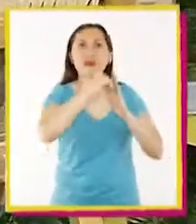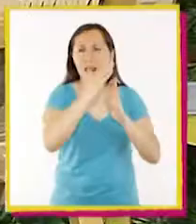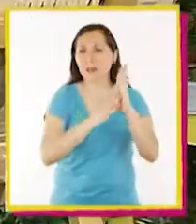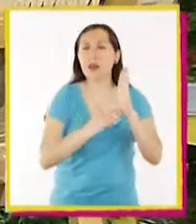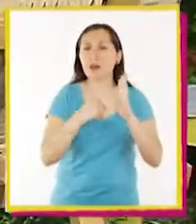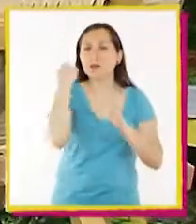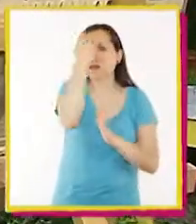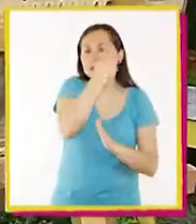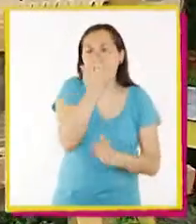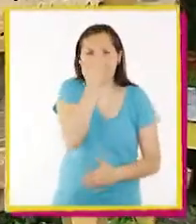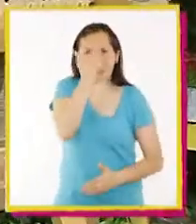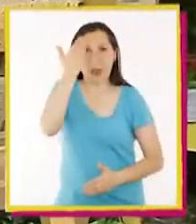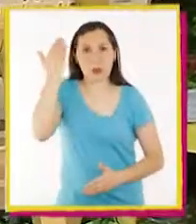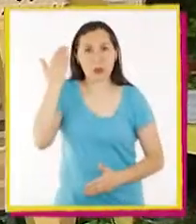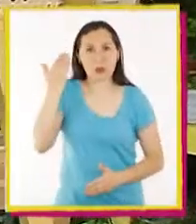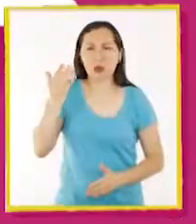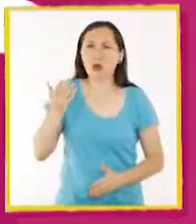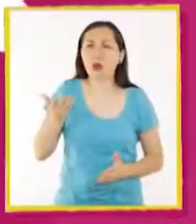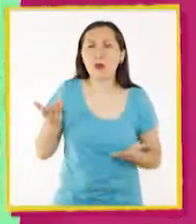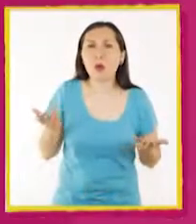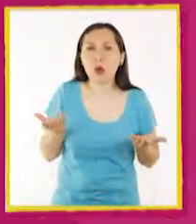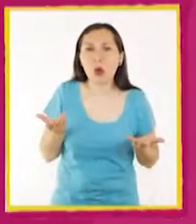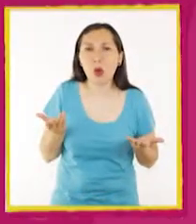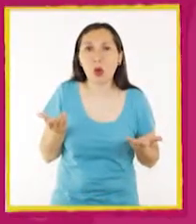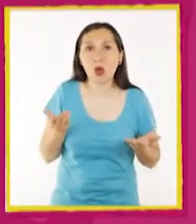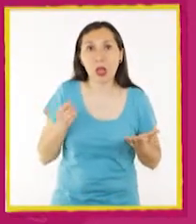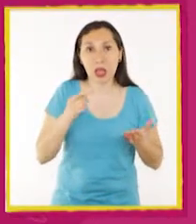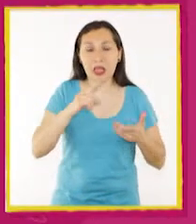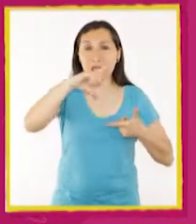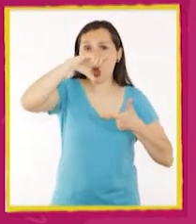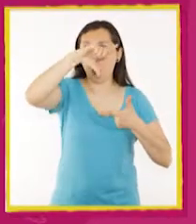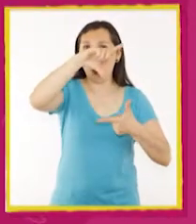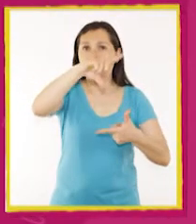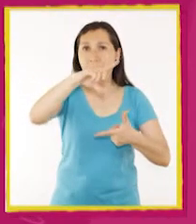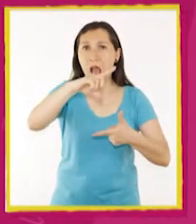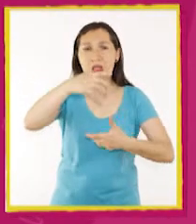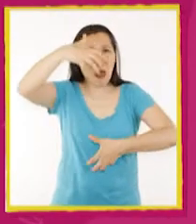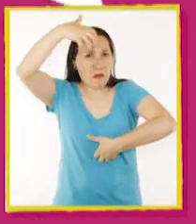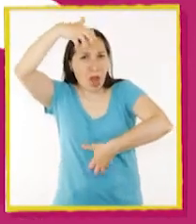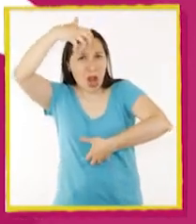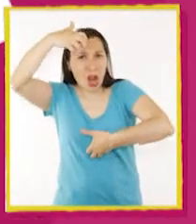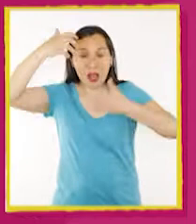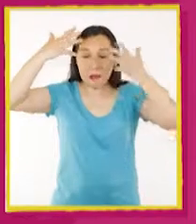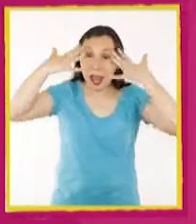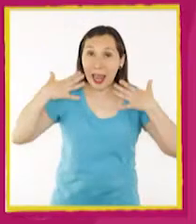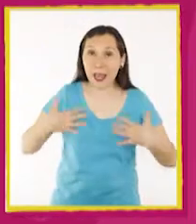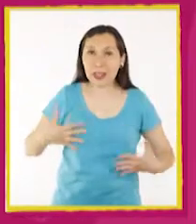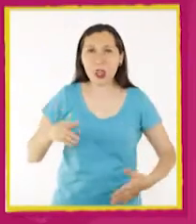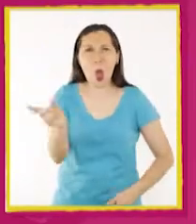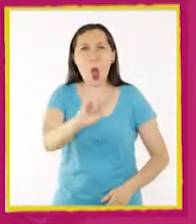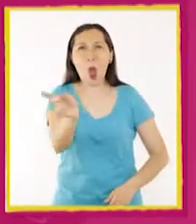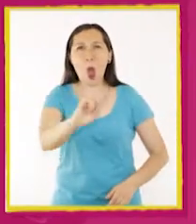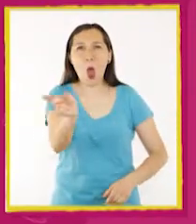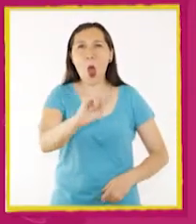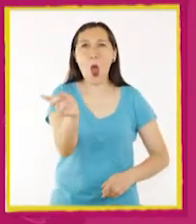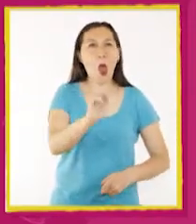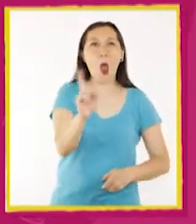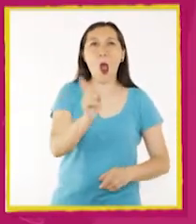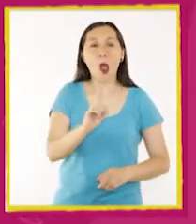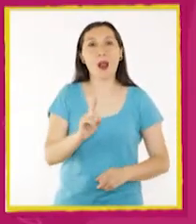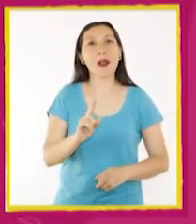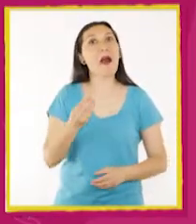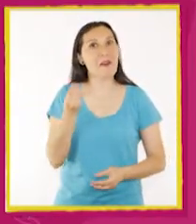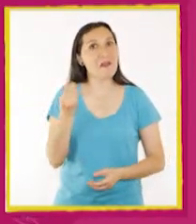muy famoso. ¿Cómo? ¡Que sí es un cuadro de una mona con pelo liso! ¡No,